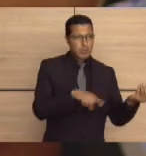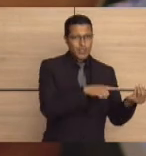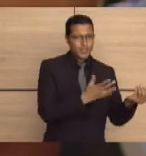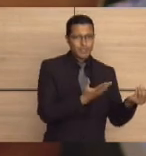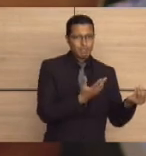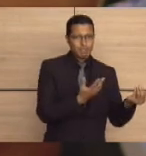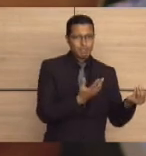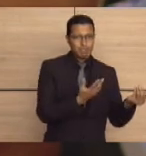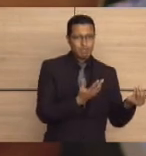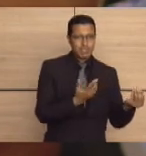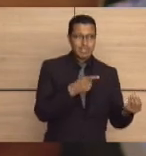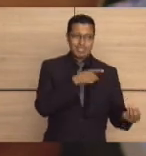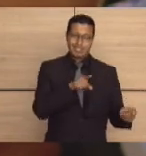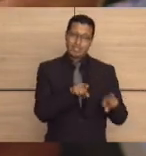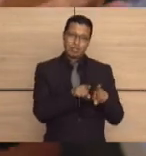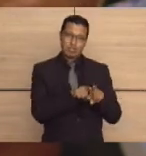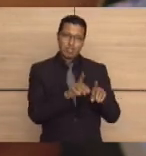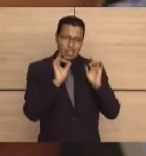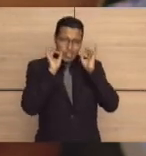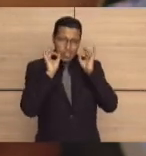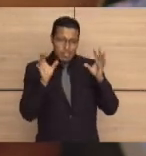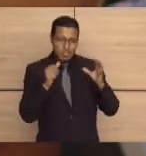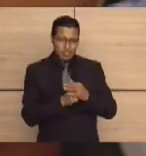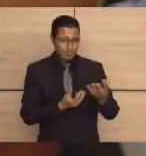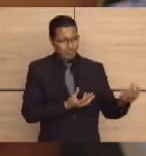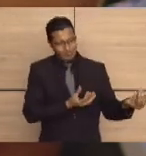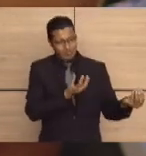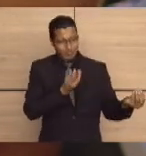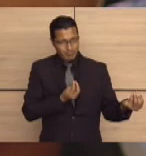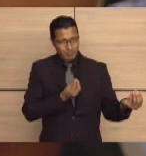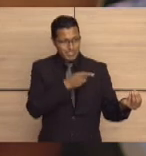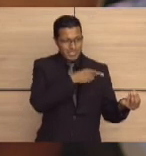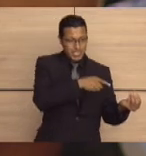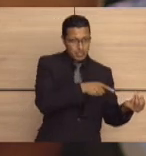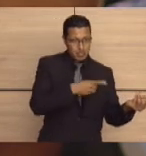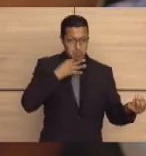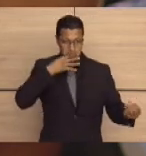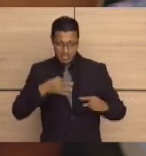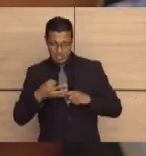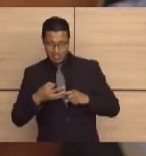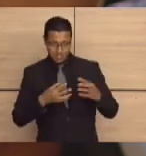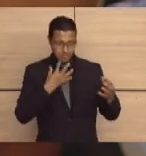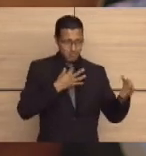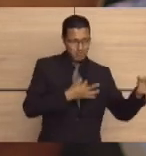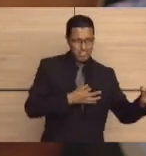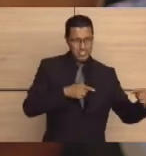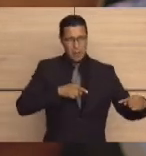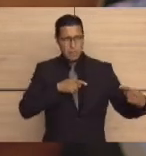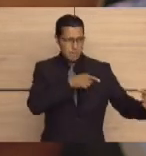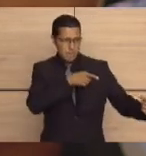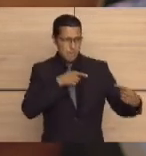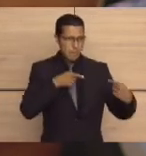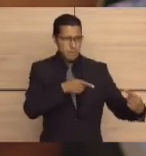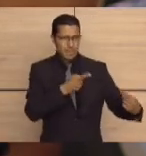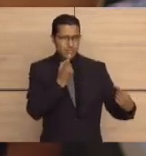que llamaba Hegel una tragedia, ¿no? Cuando dos verdades igualmente válidas se enfrentan y no logran encontrar una